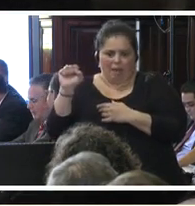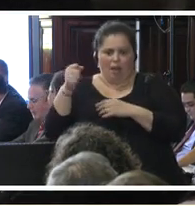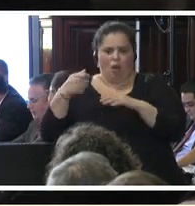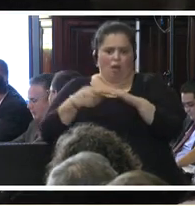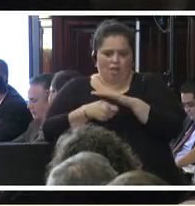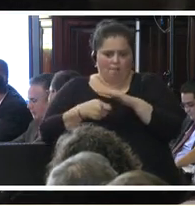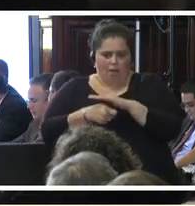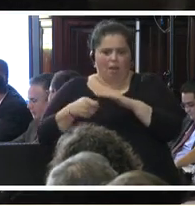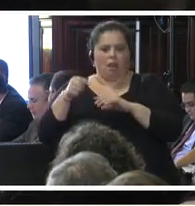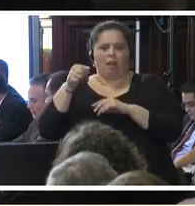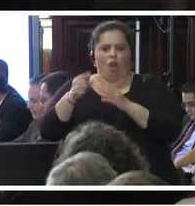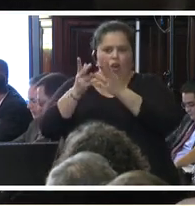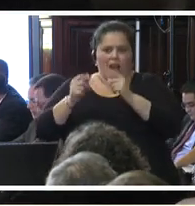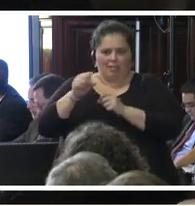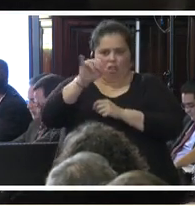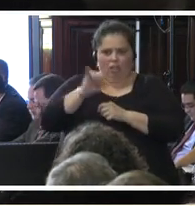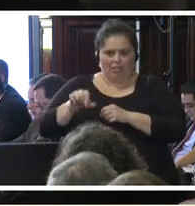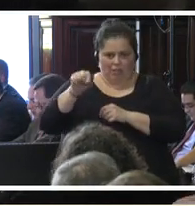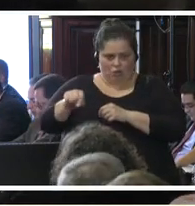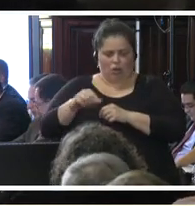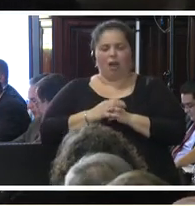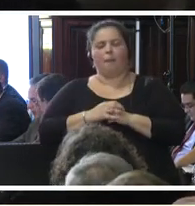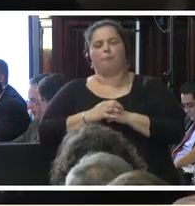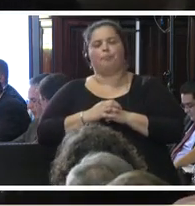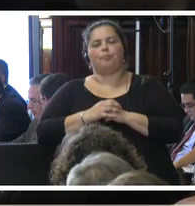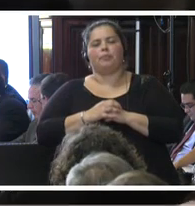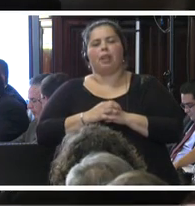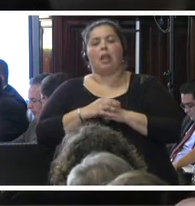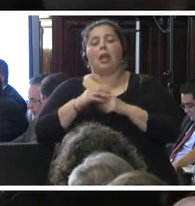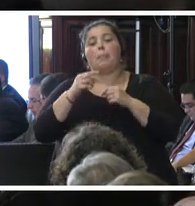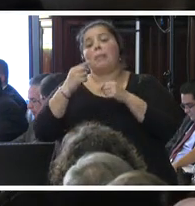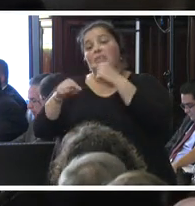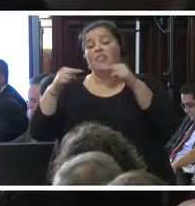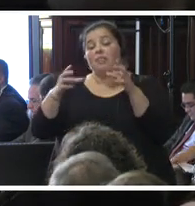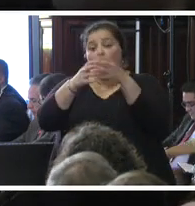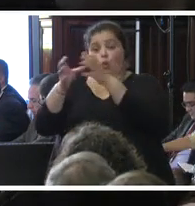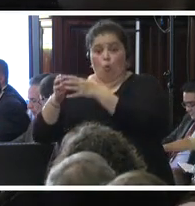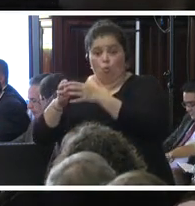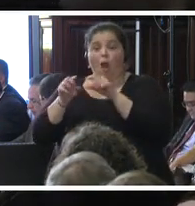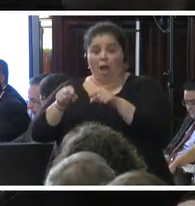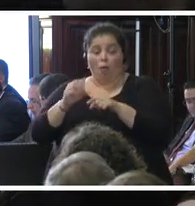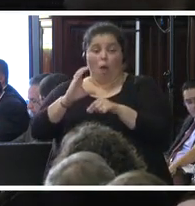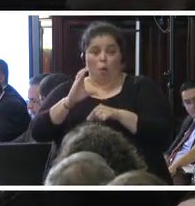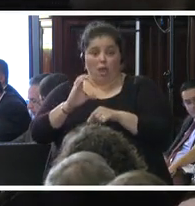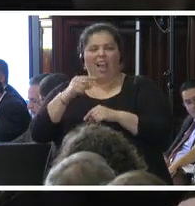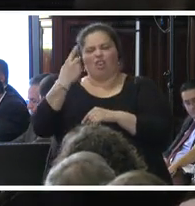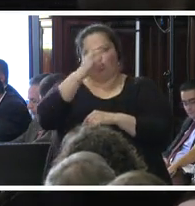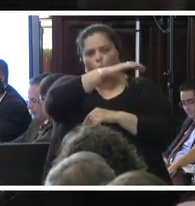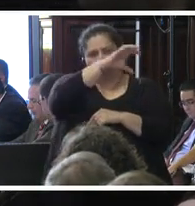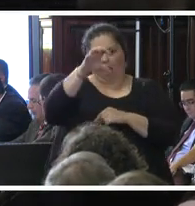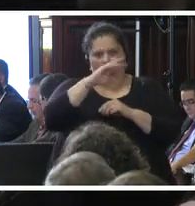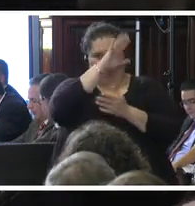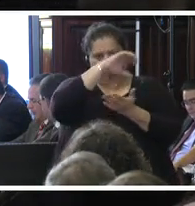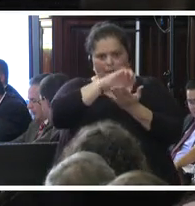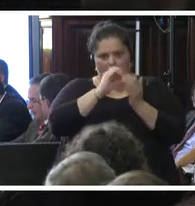Se dieron en disputa territorial diferentes grupos, tanto en el estado de Coahuila como en otras entidades del país. Ante esta disputa,